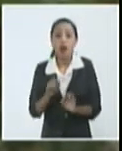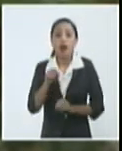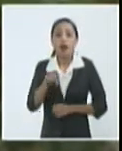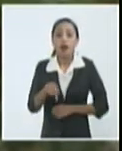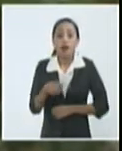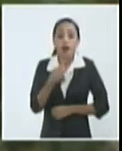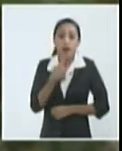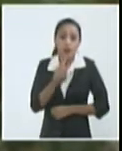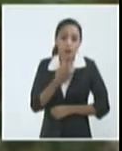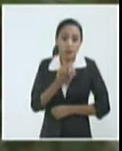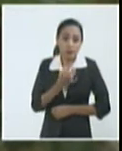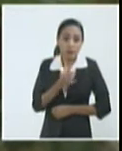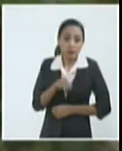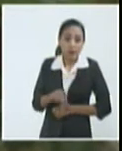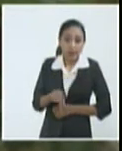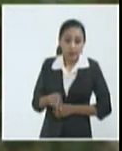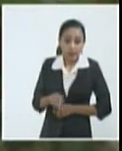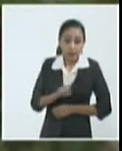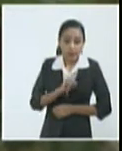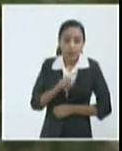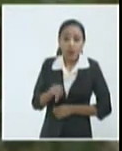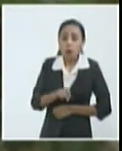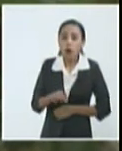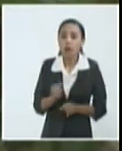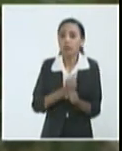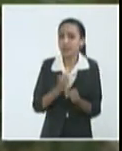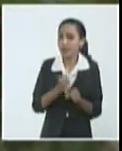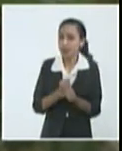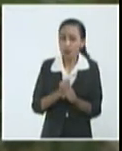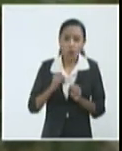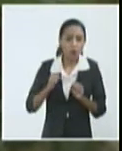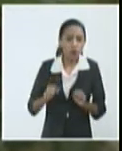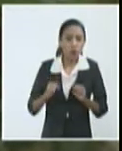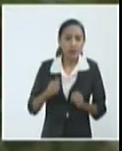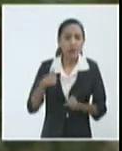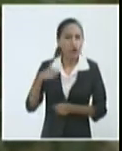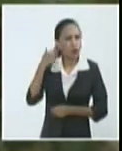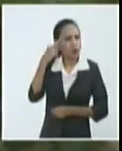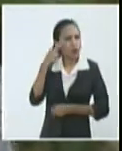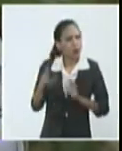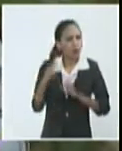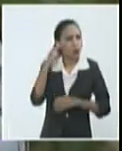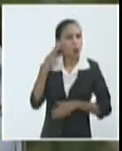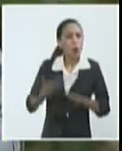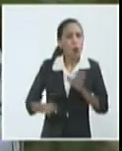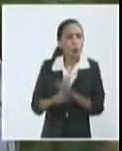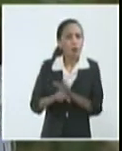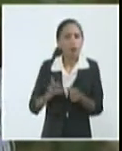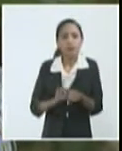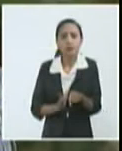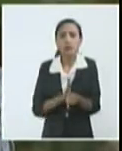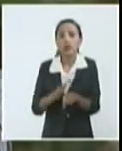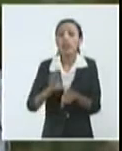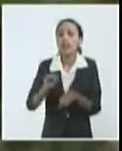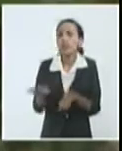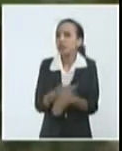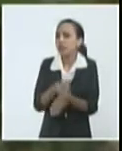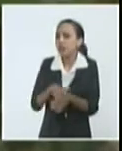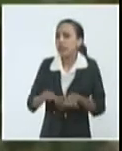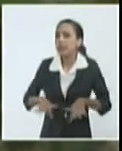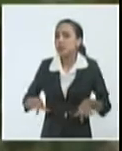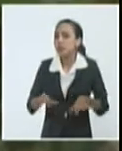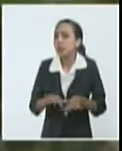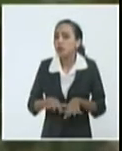misma, esta iba a ser una carrera de fondo. Y yo recuerdo que en aquellos momentos vimos con luz de detalle todo un grupo de situaciones que